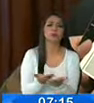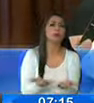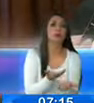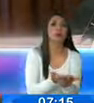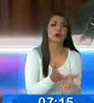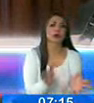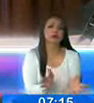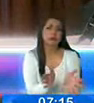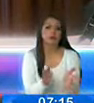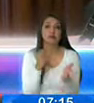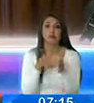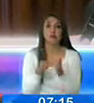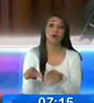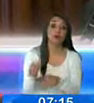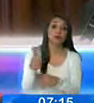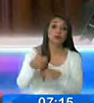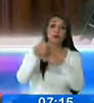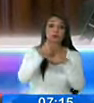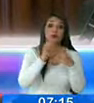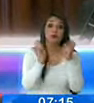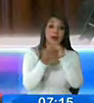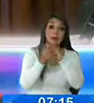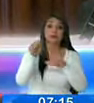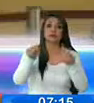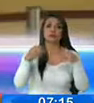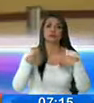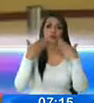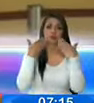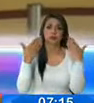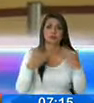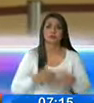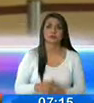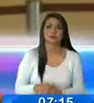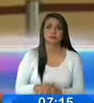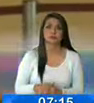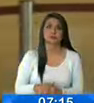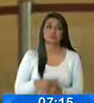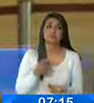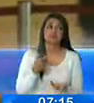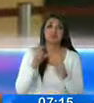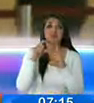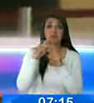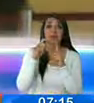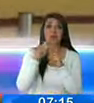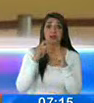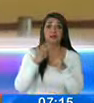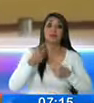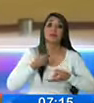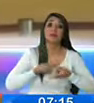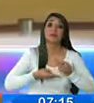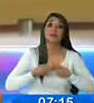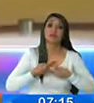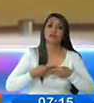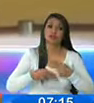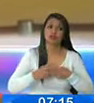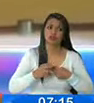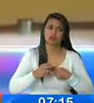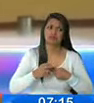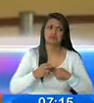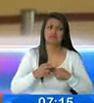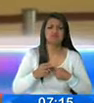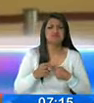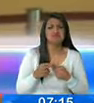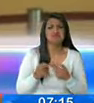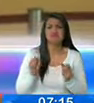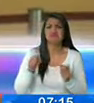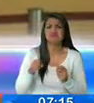se reestructurarán las otras autoridades de la Asamblea. Bueno, si se puede utilizar la palabra negociando, sería en